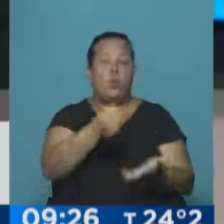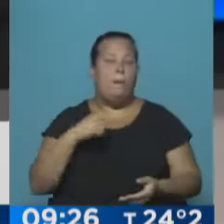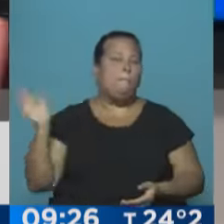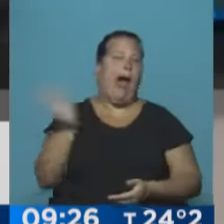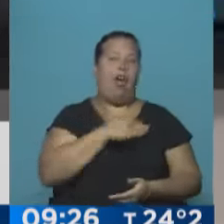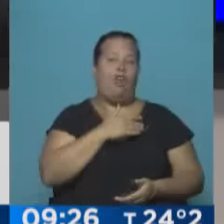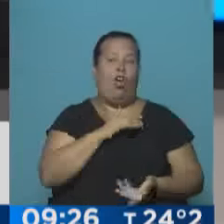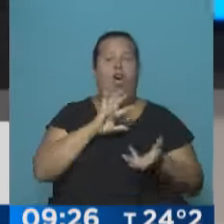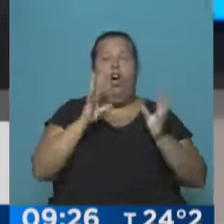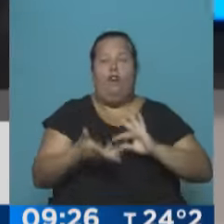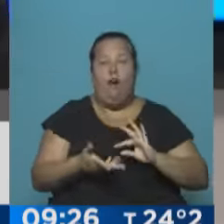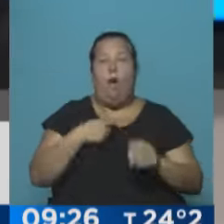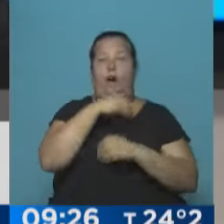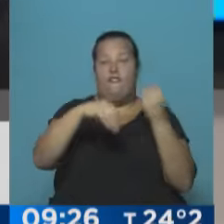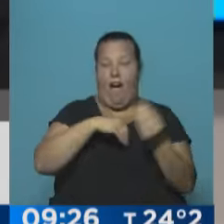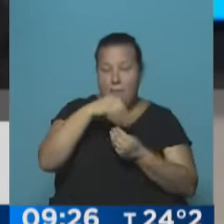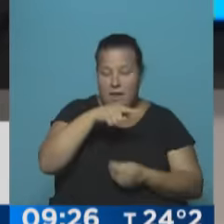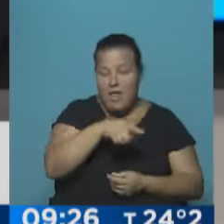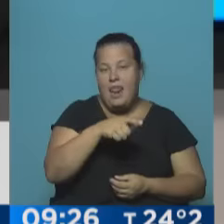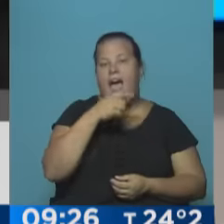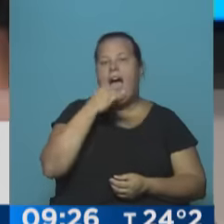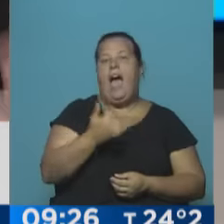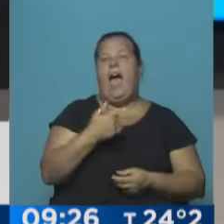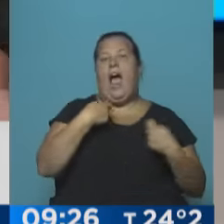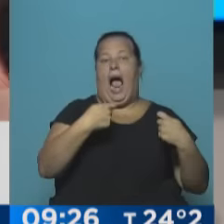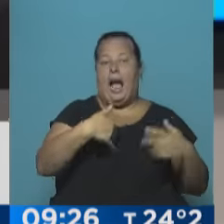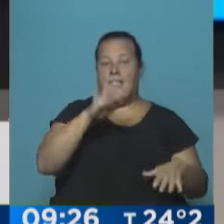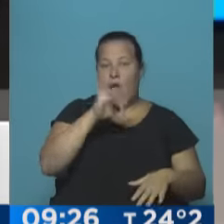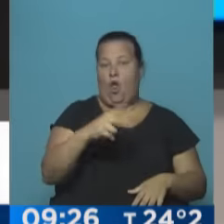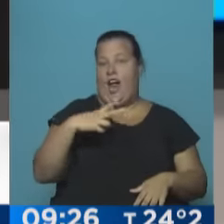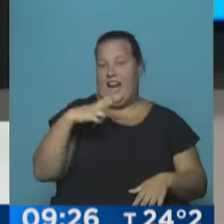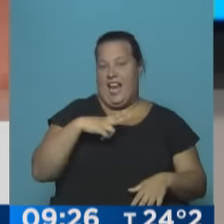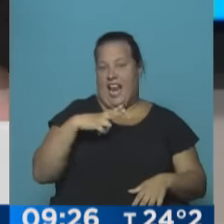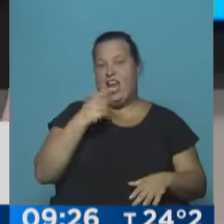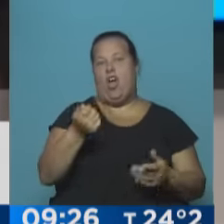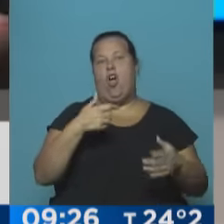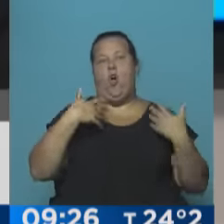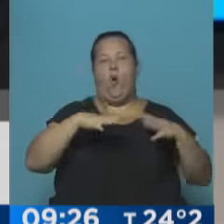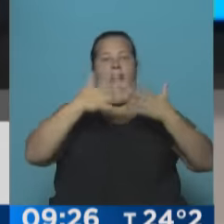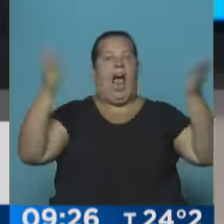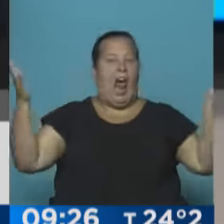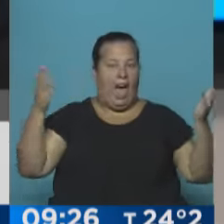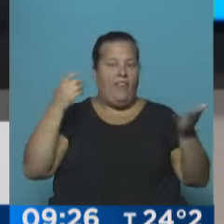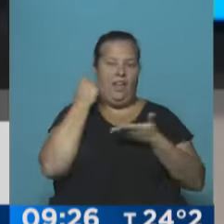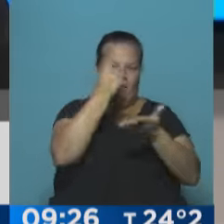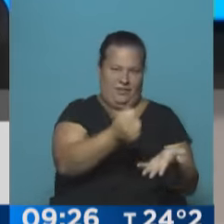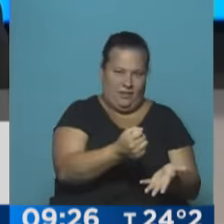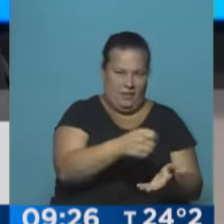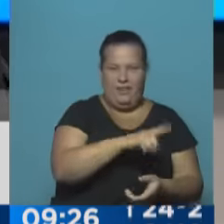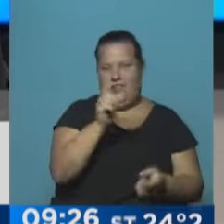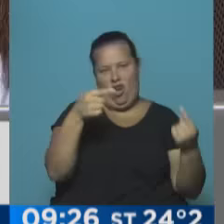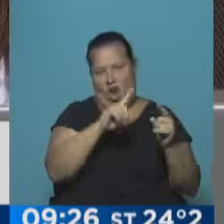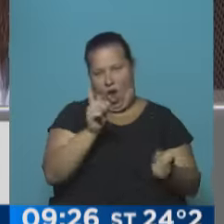todos una familia o una persona que consumía mucho que era rico que tenía una gran residencia estaba recibiendo un suicidio que no